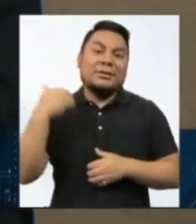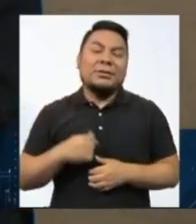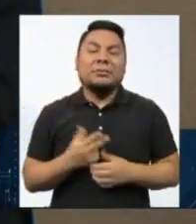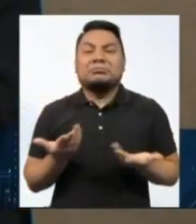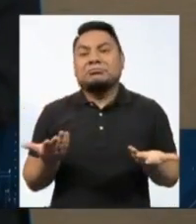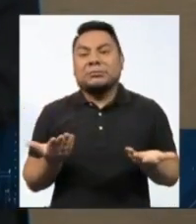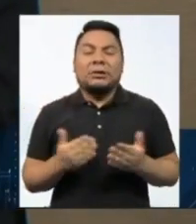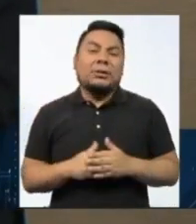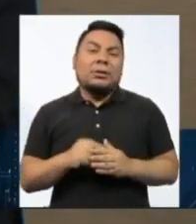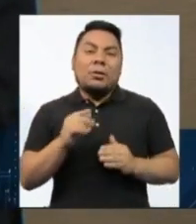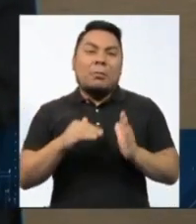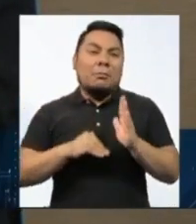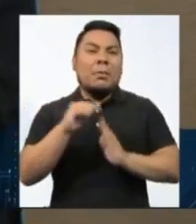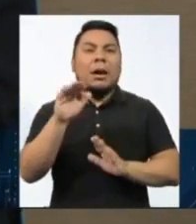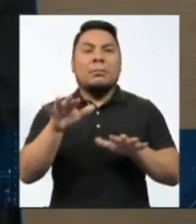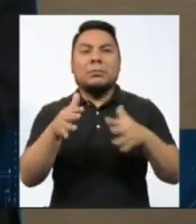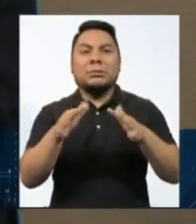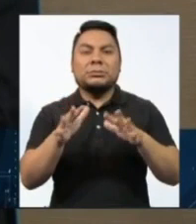poco más de